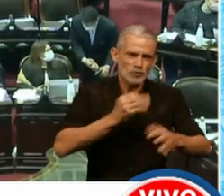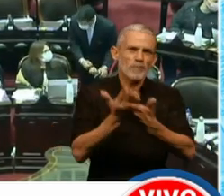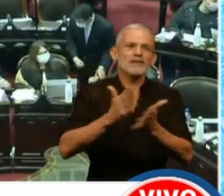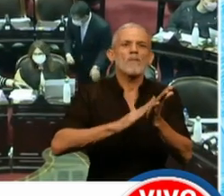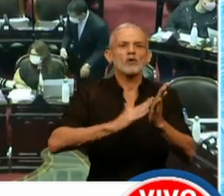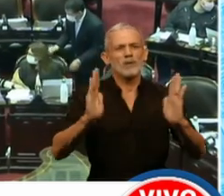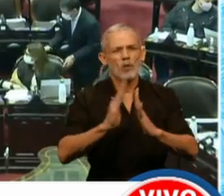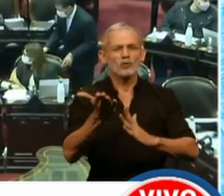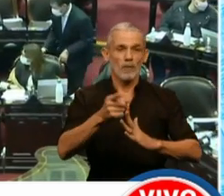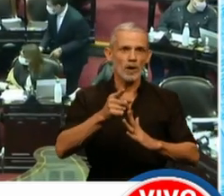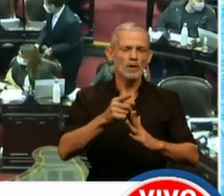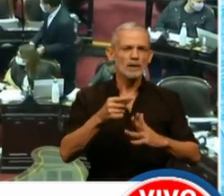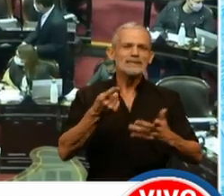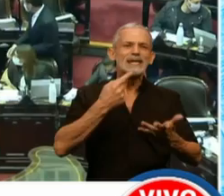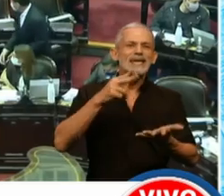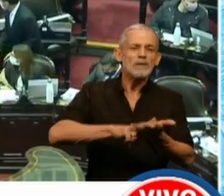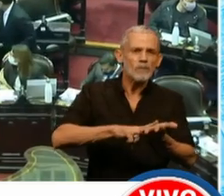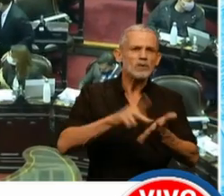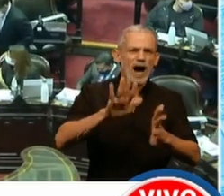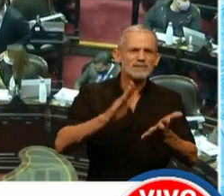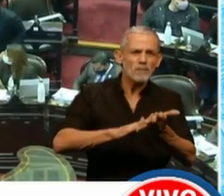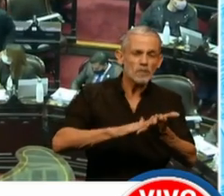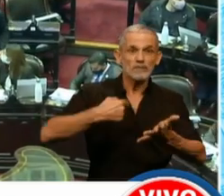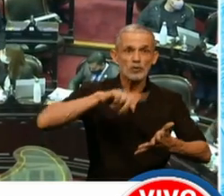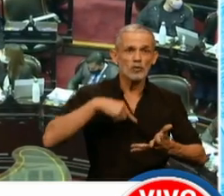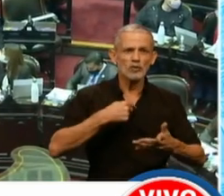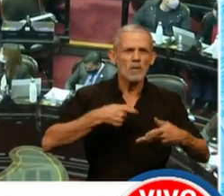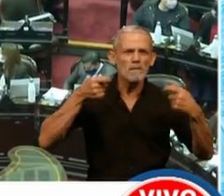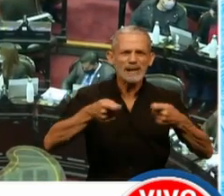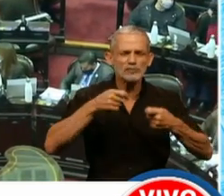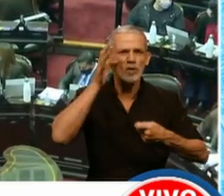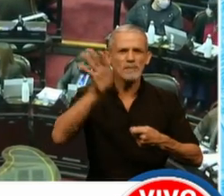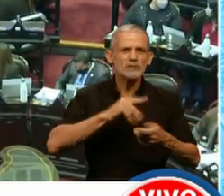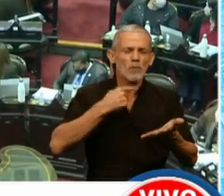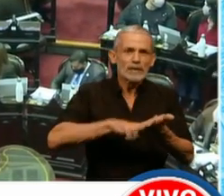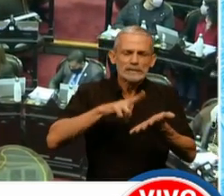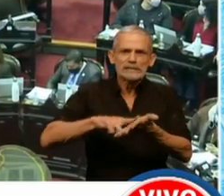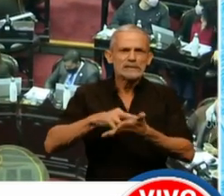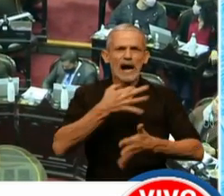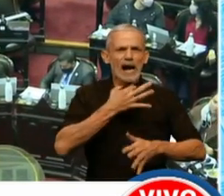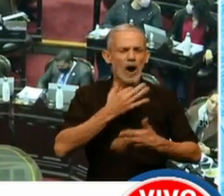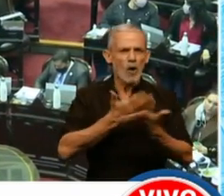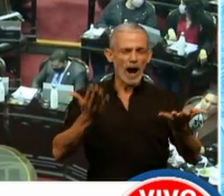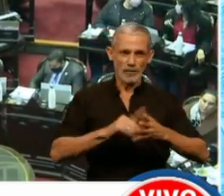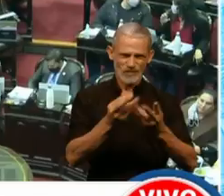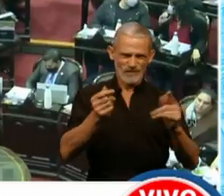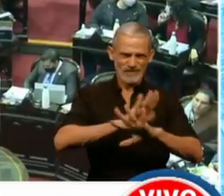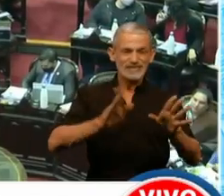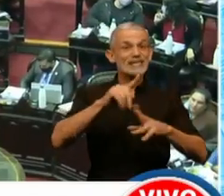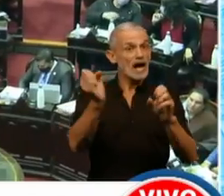fruto de este descalabro impositivo en el que nos encontramos en la argentina terminó entonces